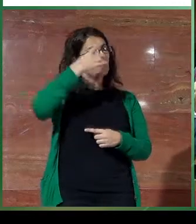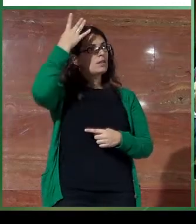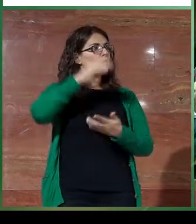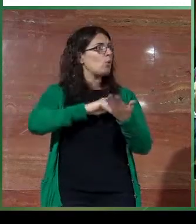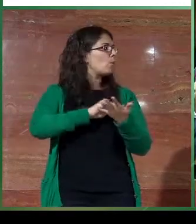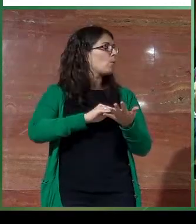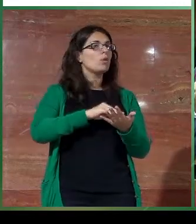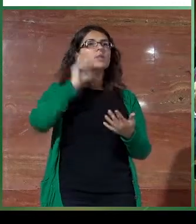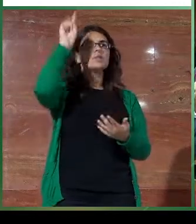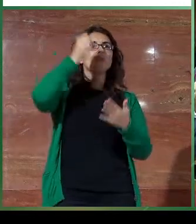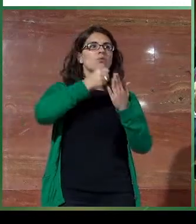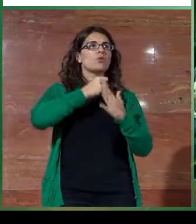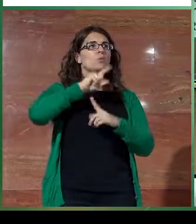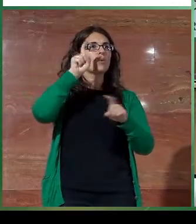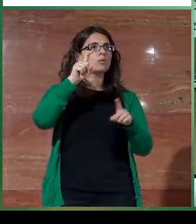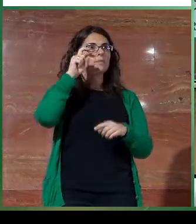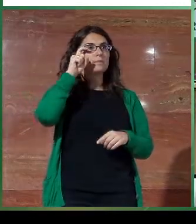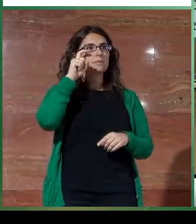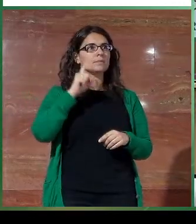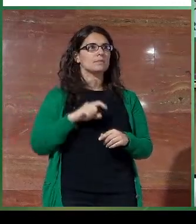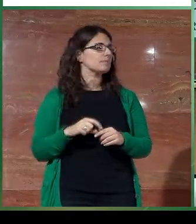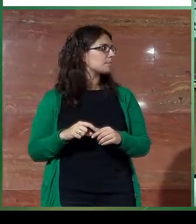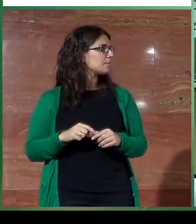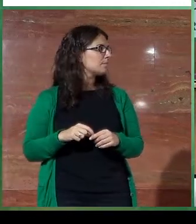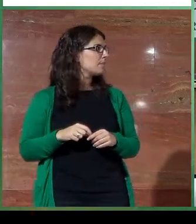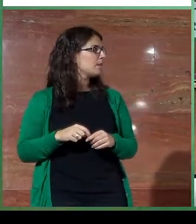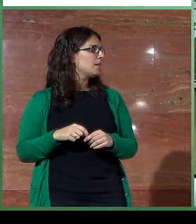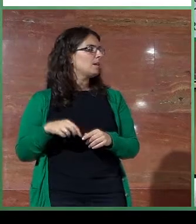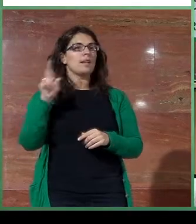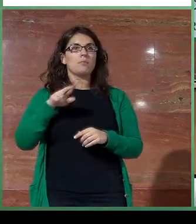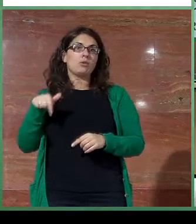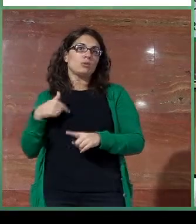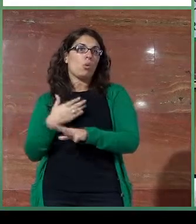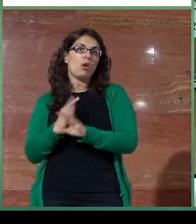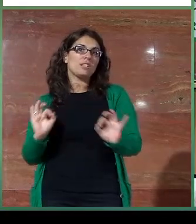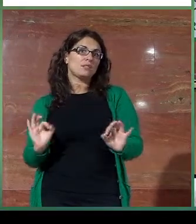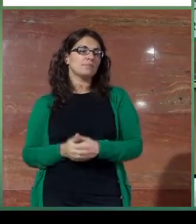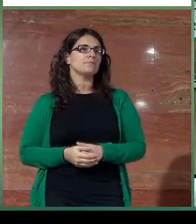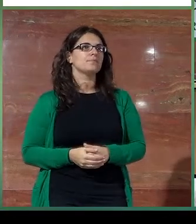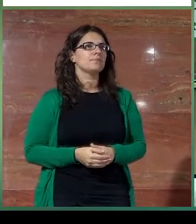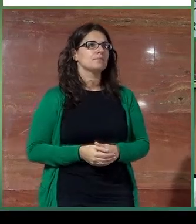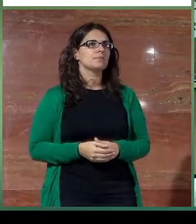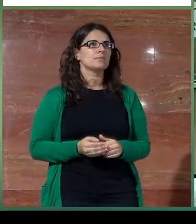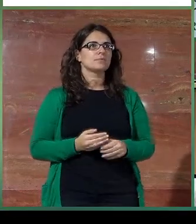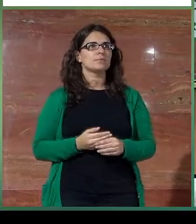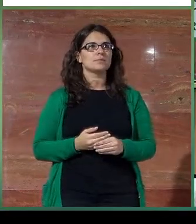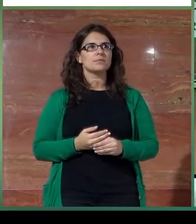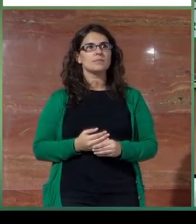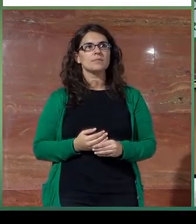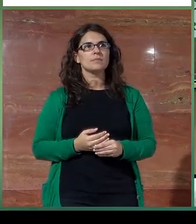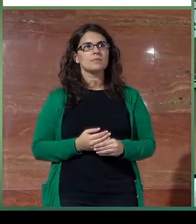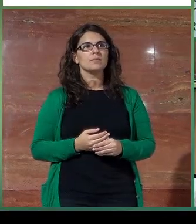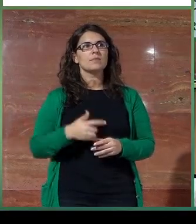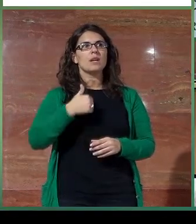¿Había una pregunta por allí? Y repito, que esto es juego, no es otra cosa. Sí, perdón.